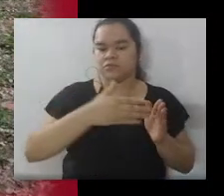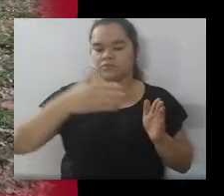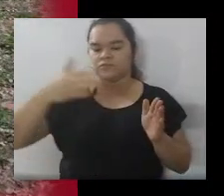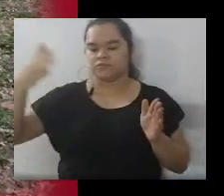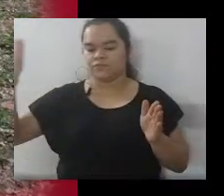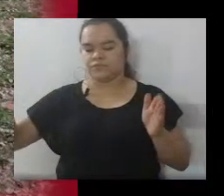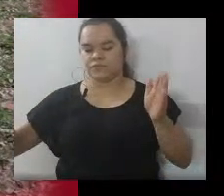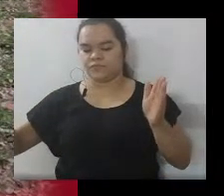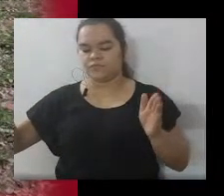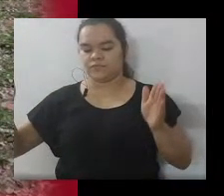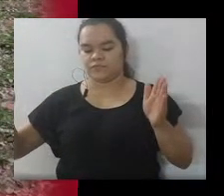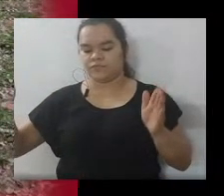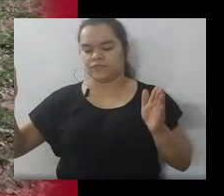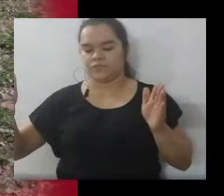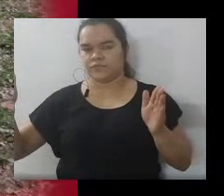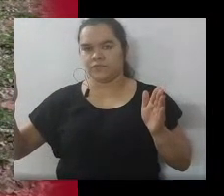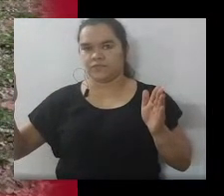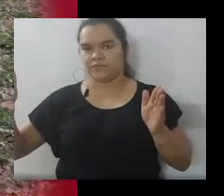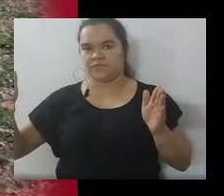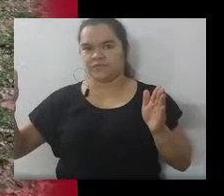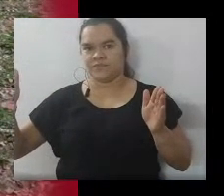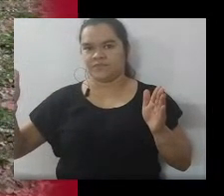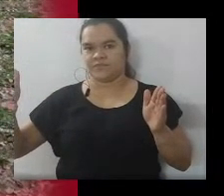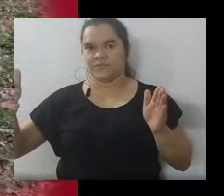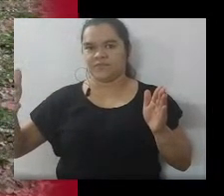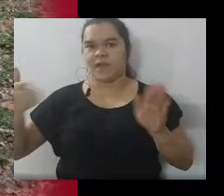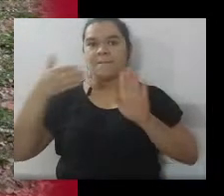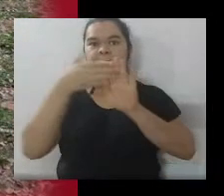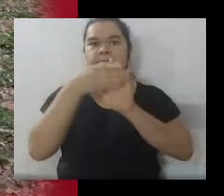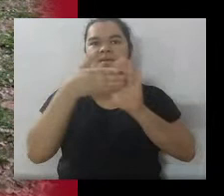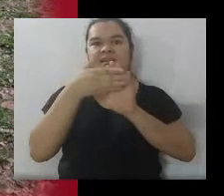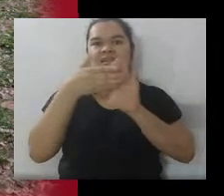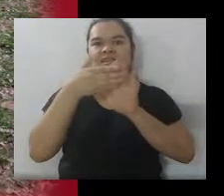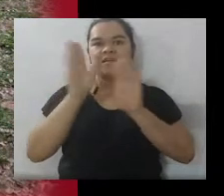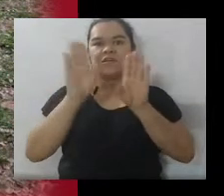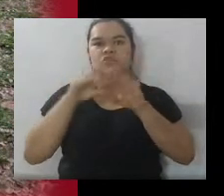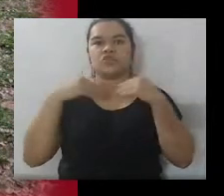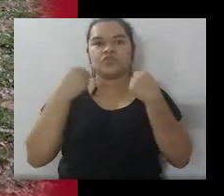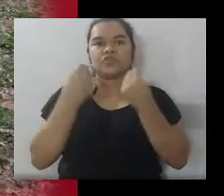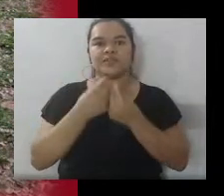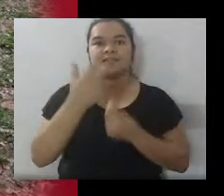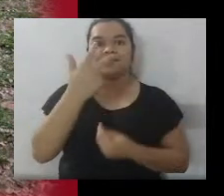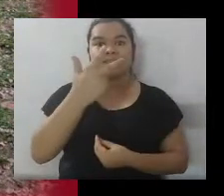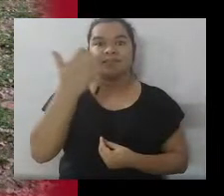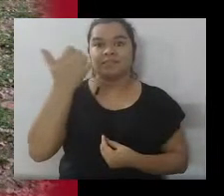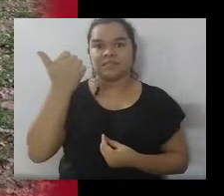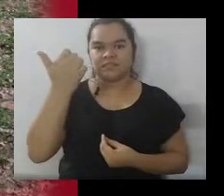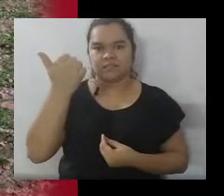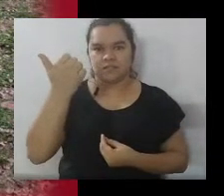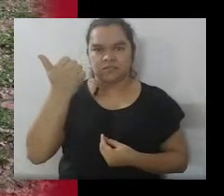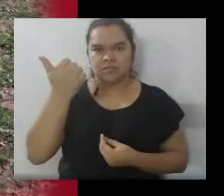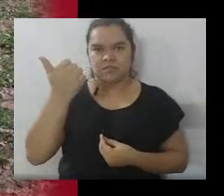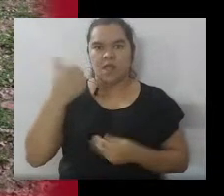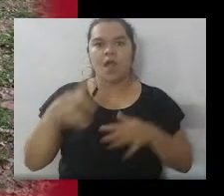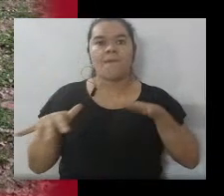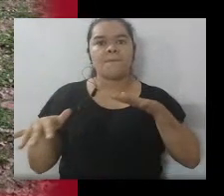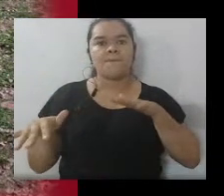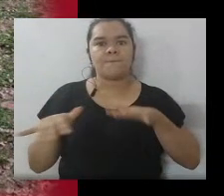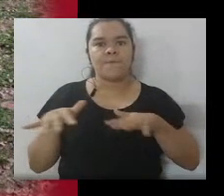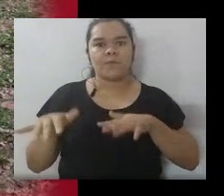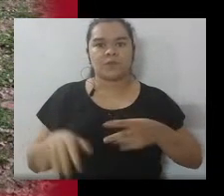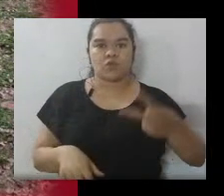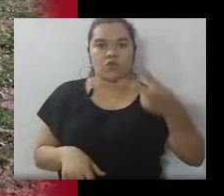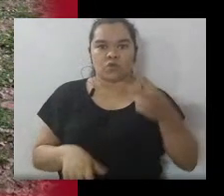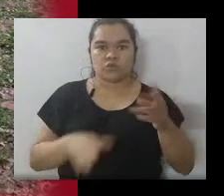5 años. Con una totalidad de 36 materias. Estas se dividen en